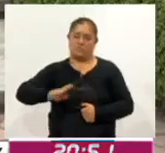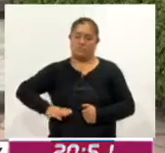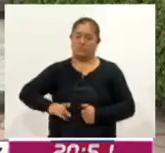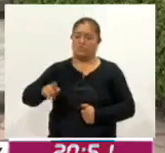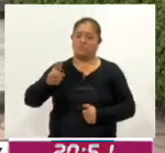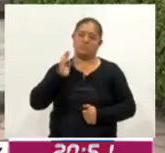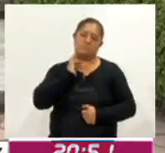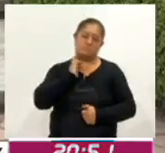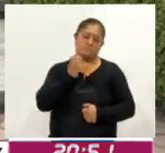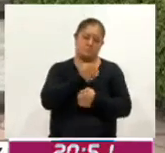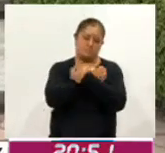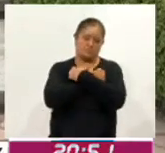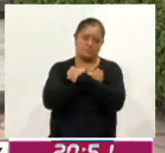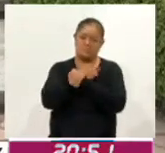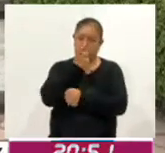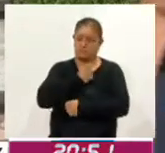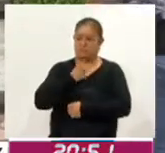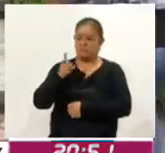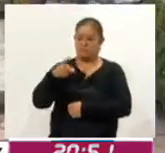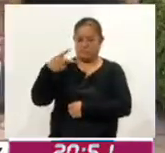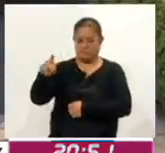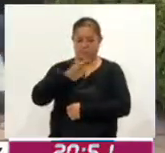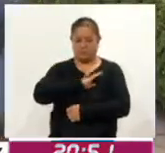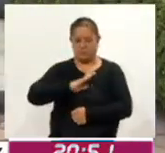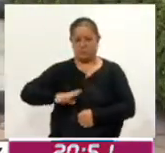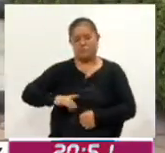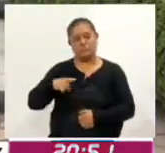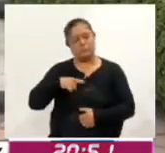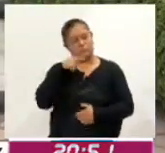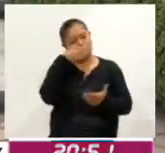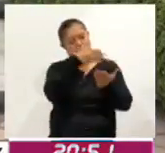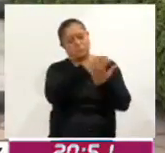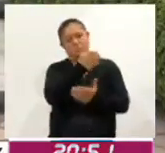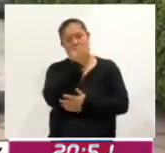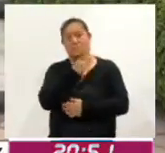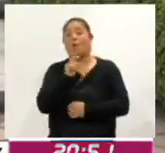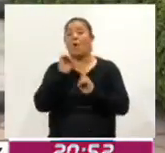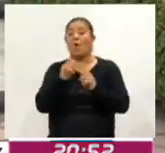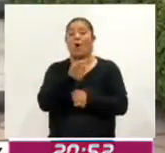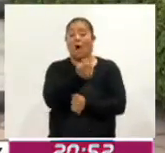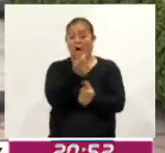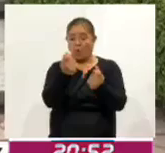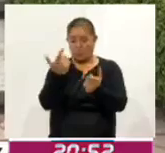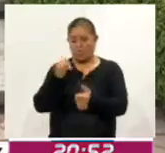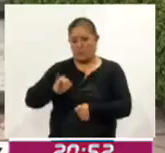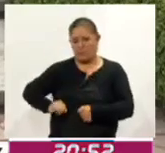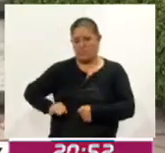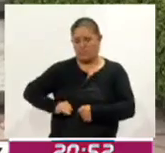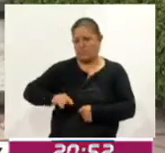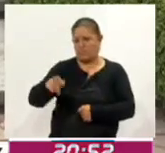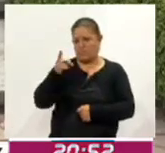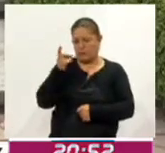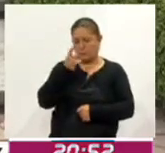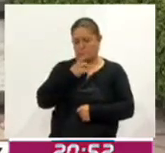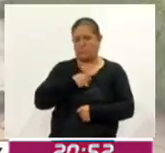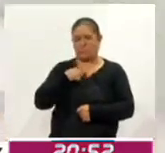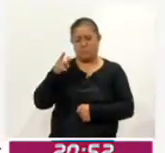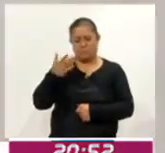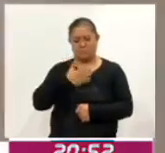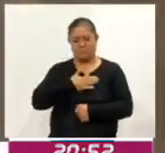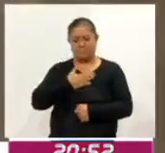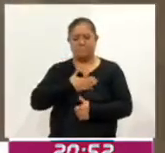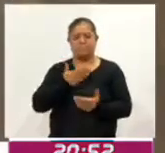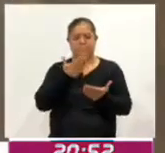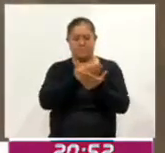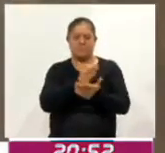una plática para sus escuelas dentro de su municipio o en su caso cualquier institución que esté interesada en una plática nos lo puede solicitar de manera directa.